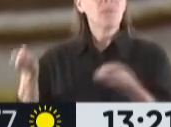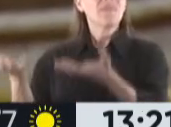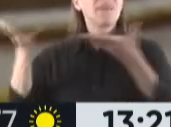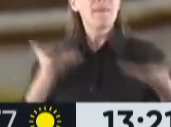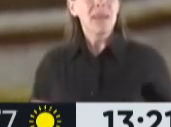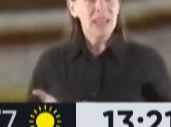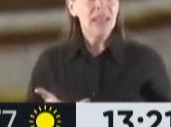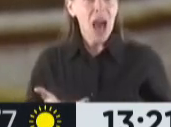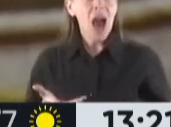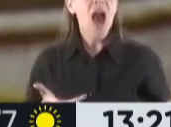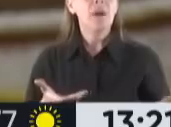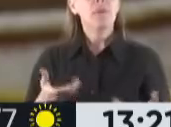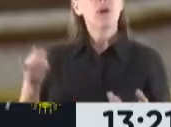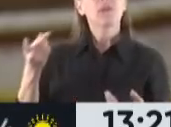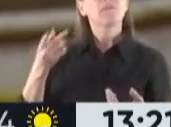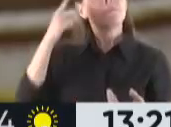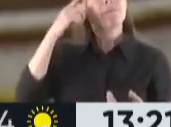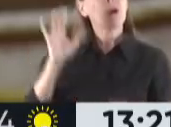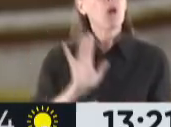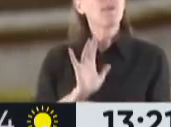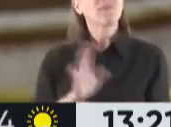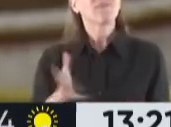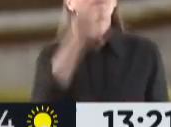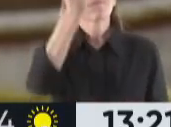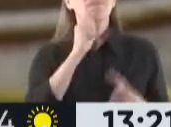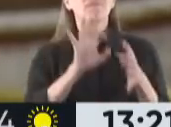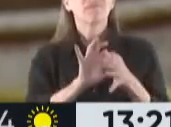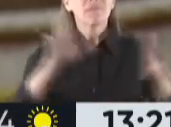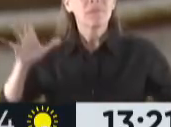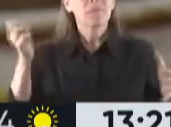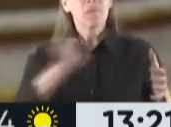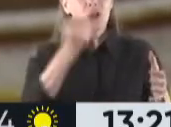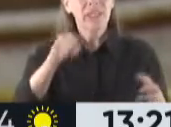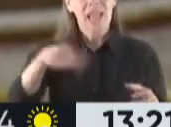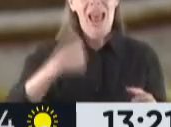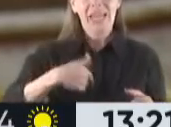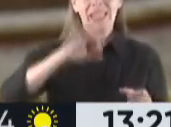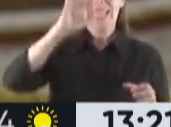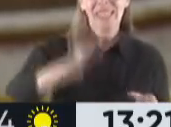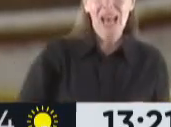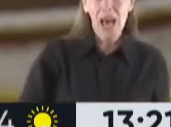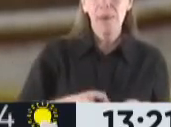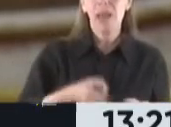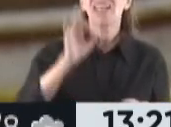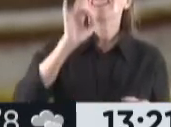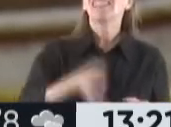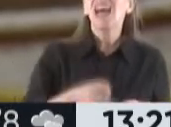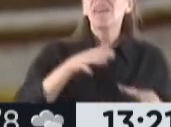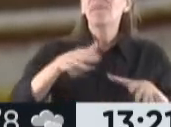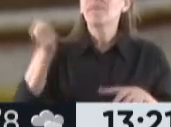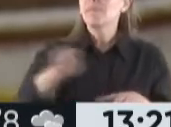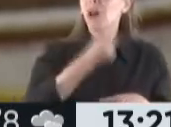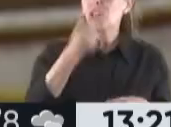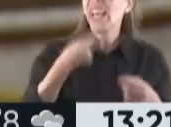vibrant democracy. Conseguir una democracia vibrante. Argentina sabe más que nadie lo importantísimo y crucial que